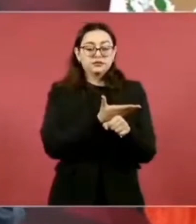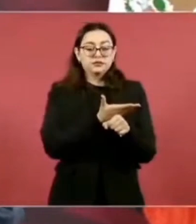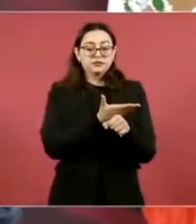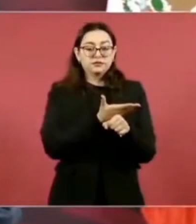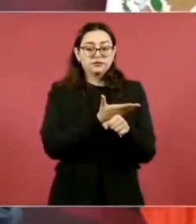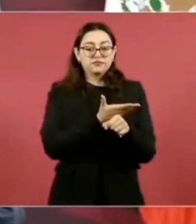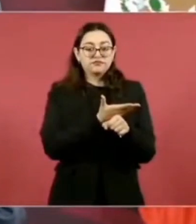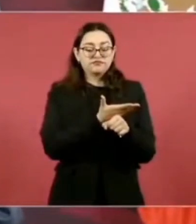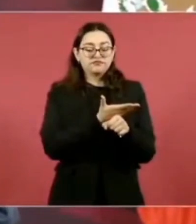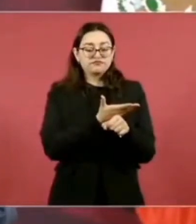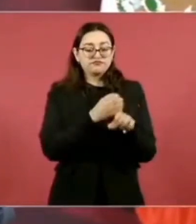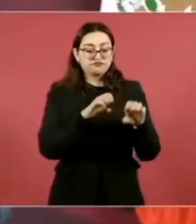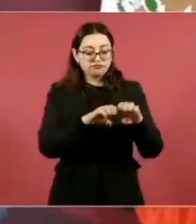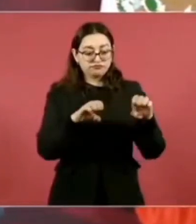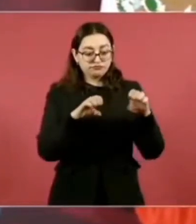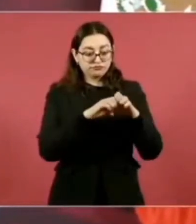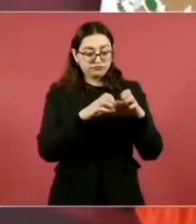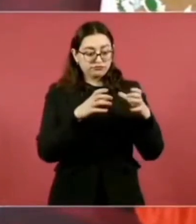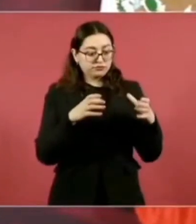un corporativo